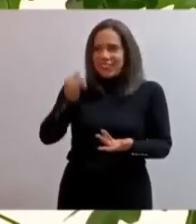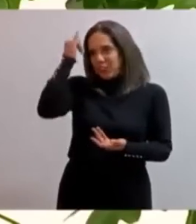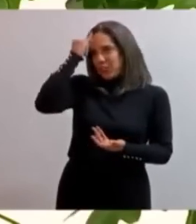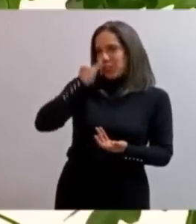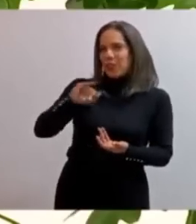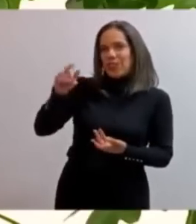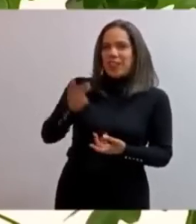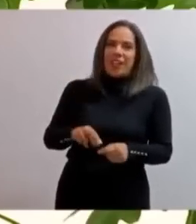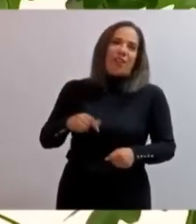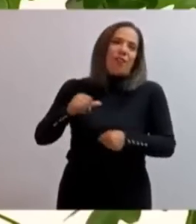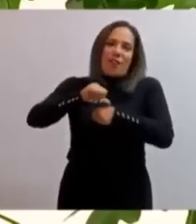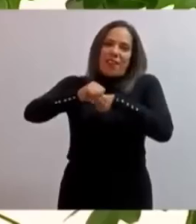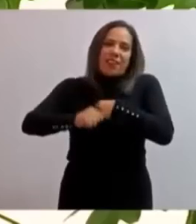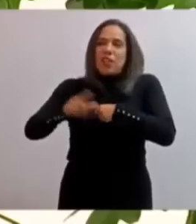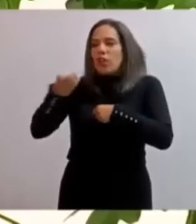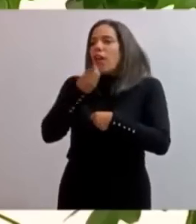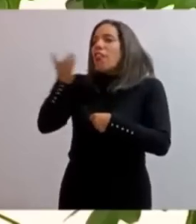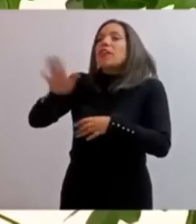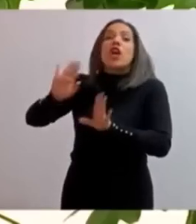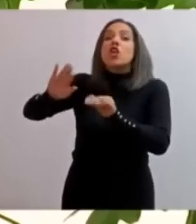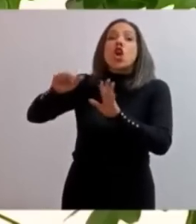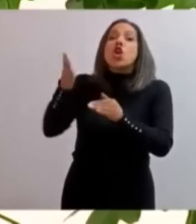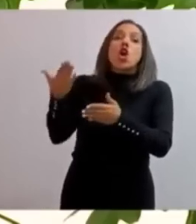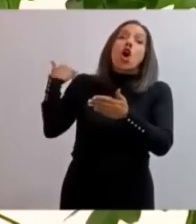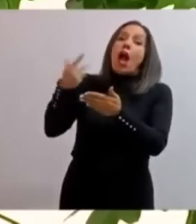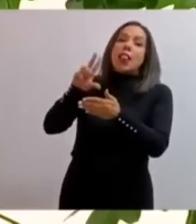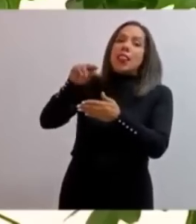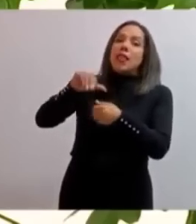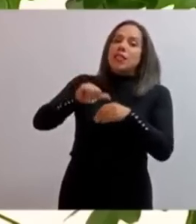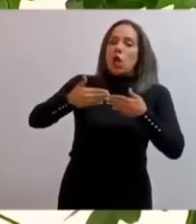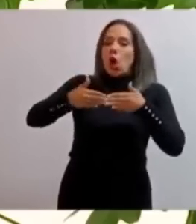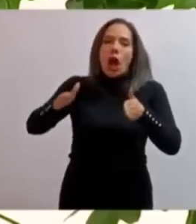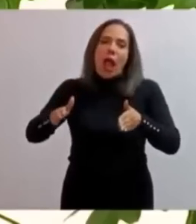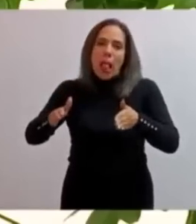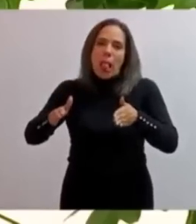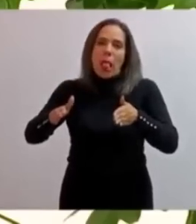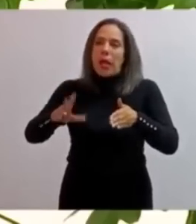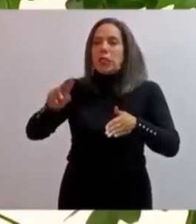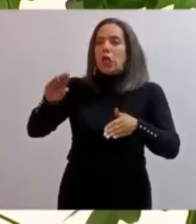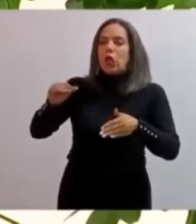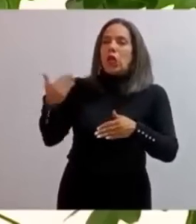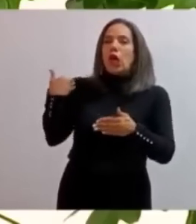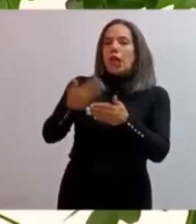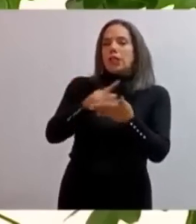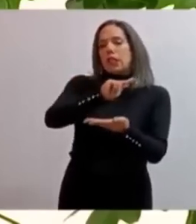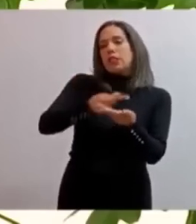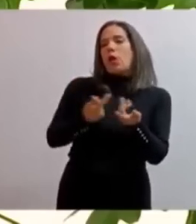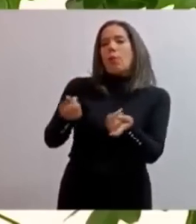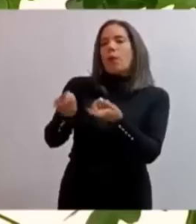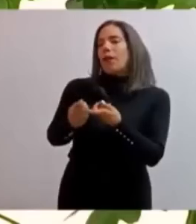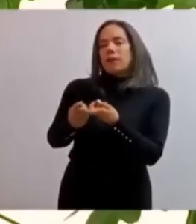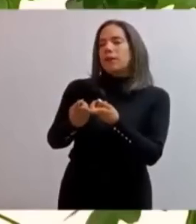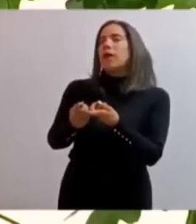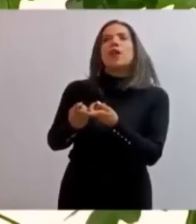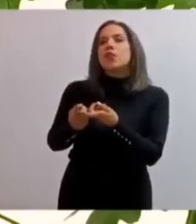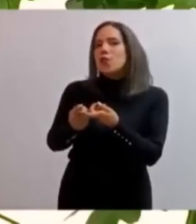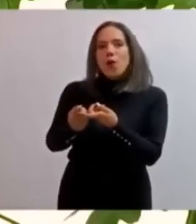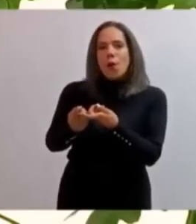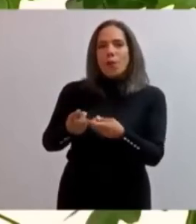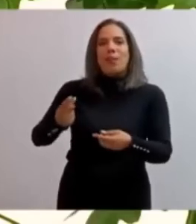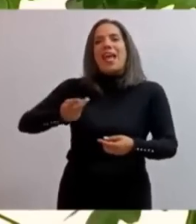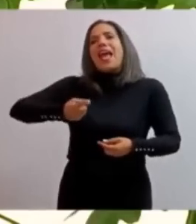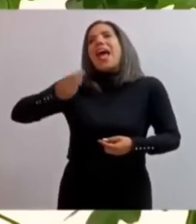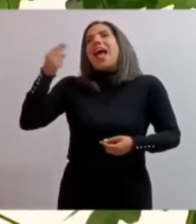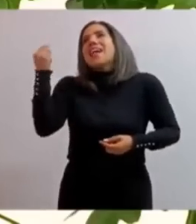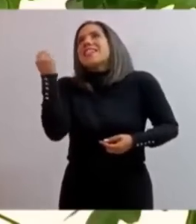yo pienso que nosotros tenemos que empezar a desarrollar confianza en los alumnos, a desarrollar confianza en los demás,